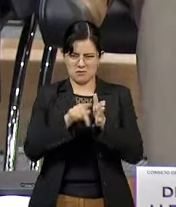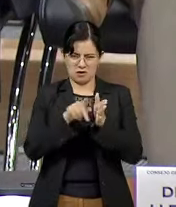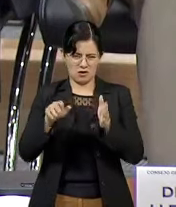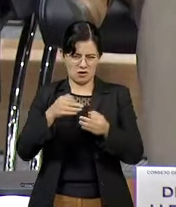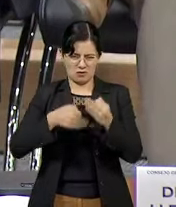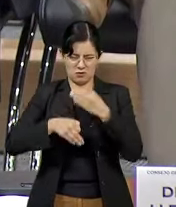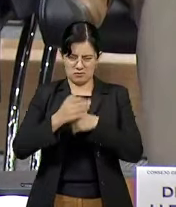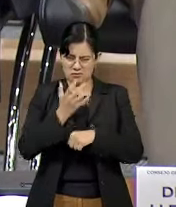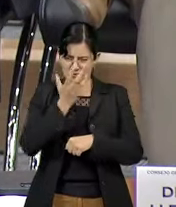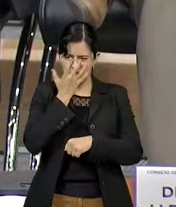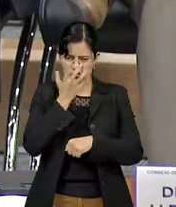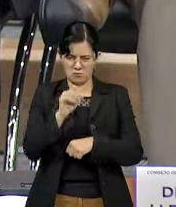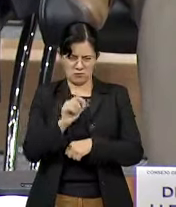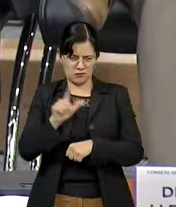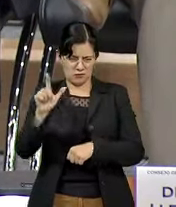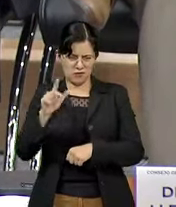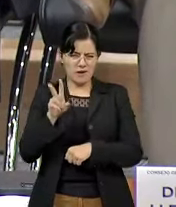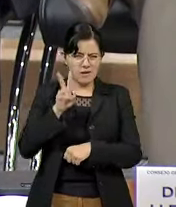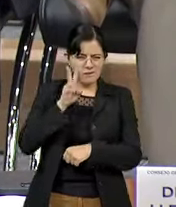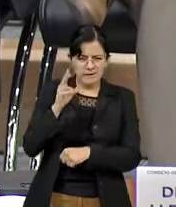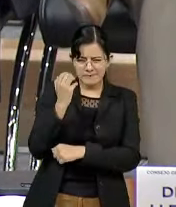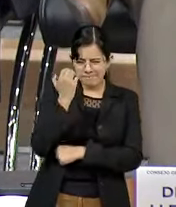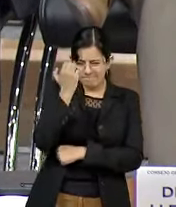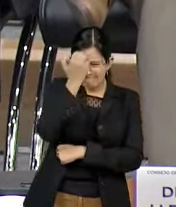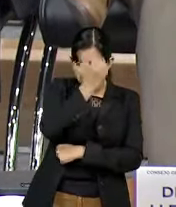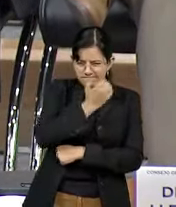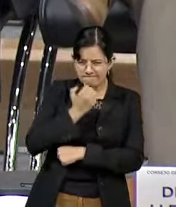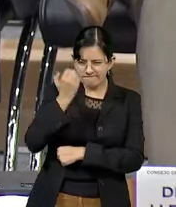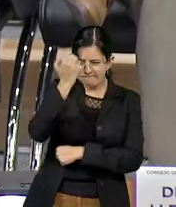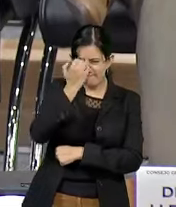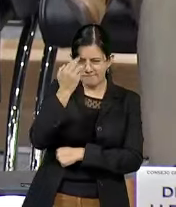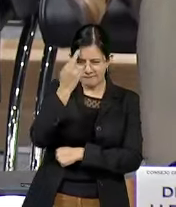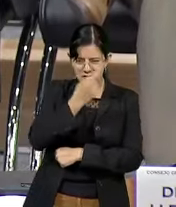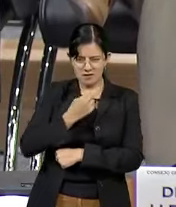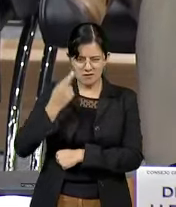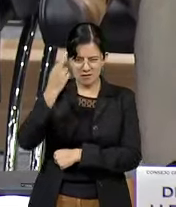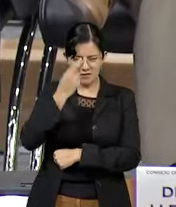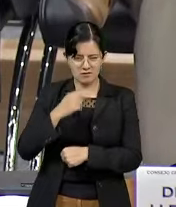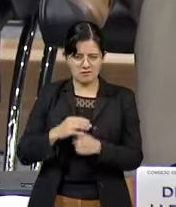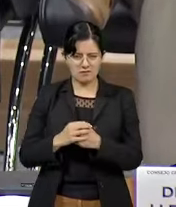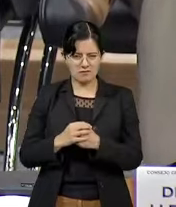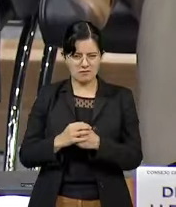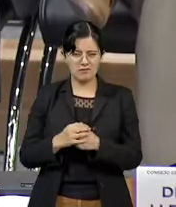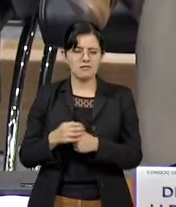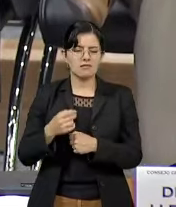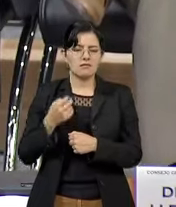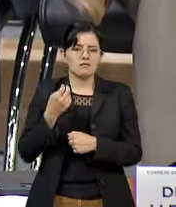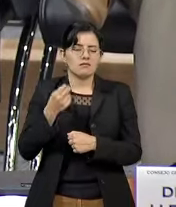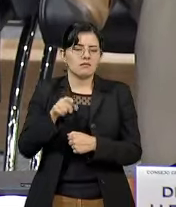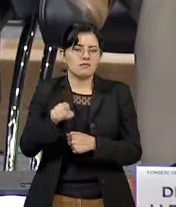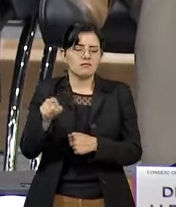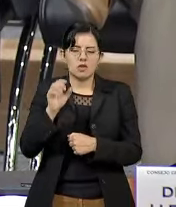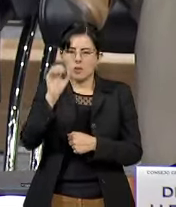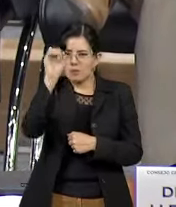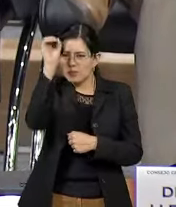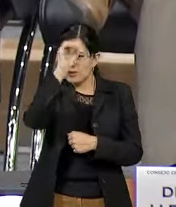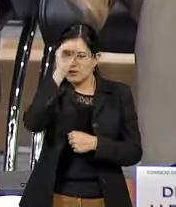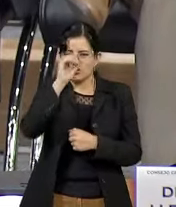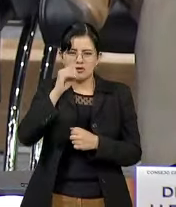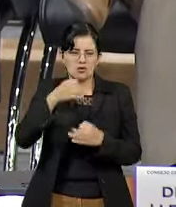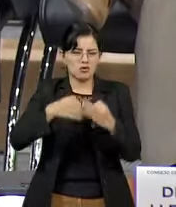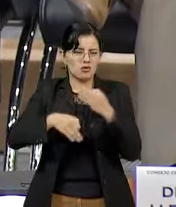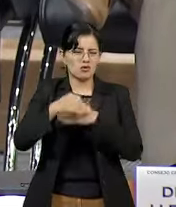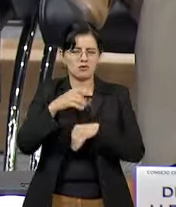serio de crítico de analítico ha emitido en todos los